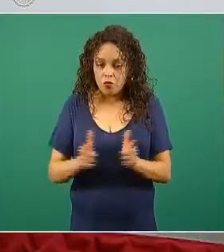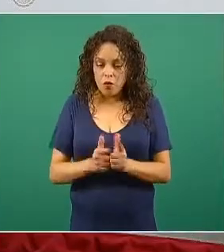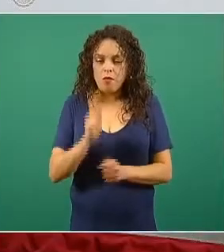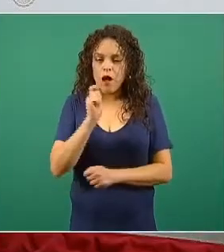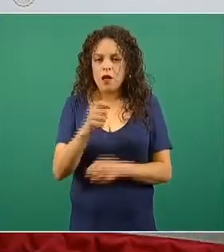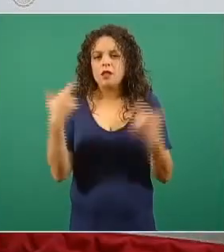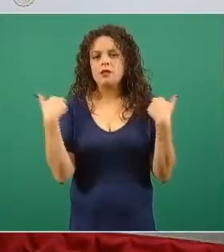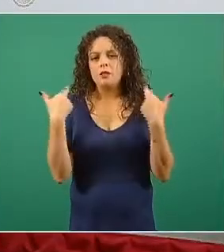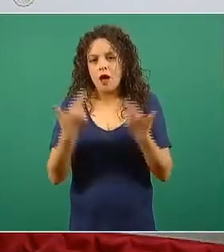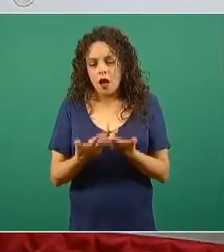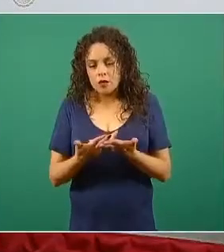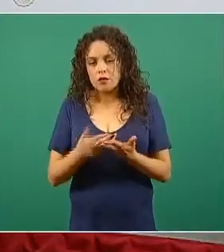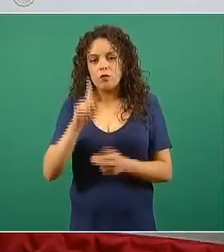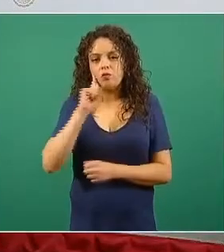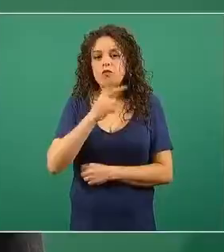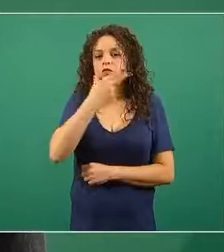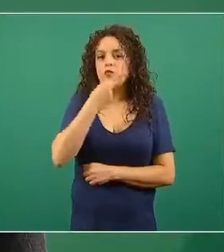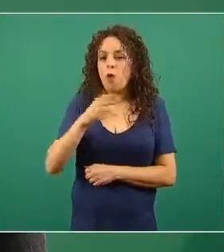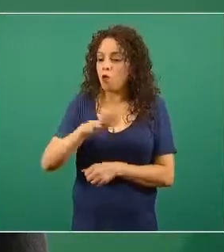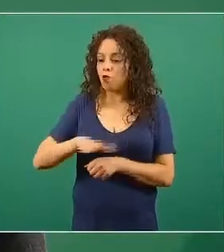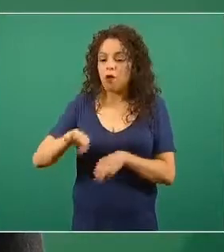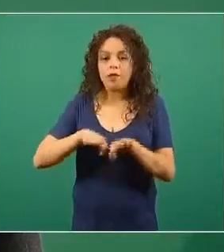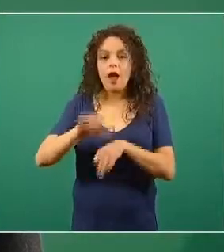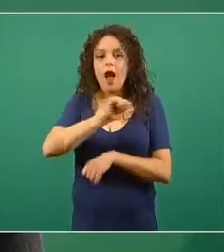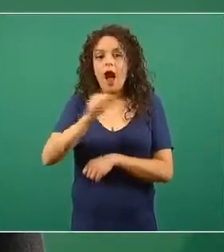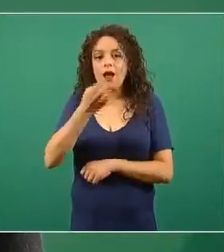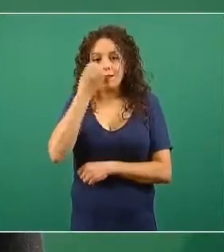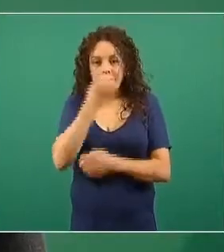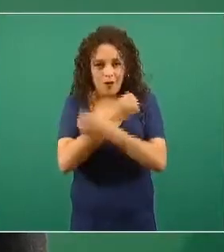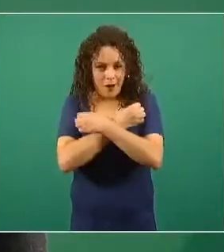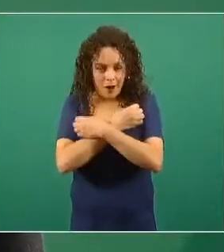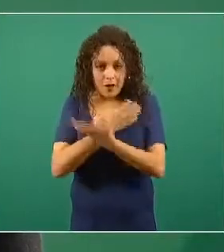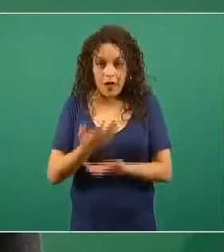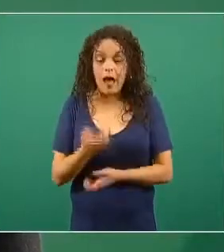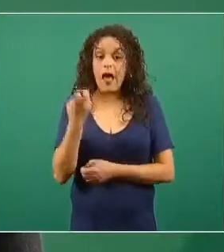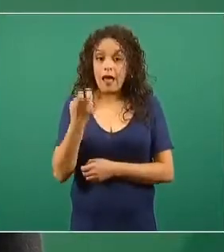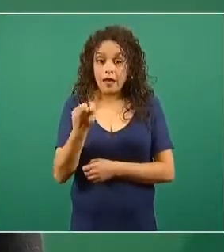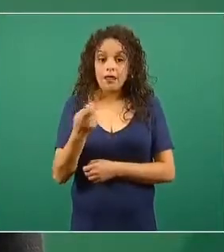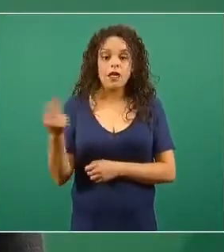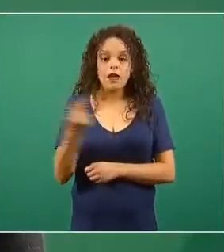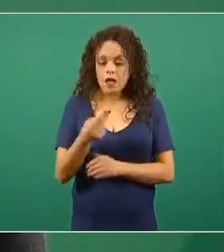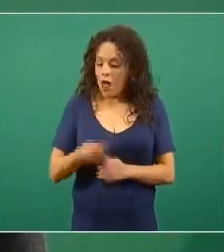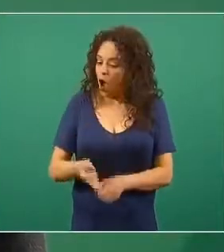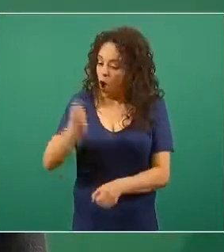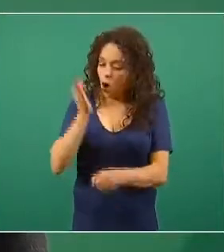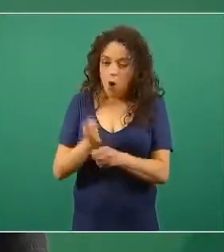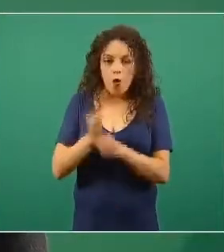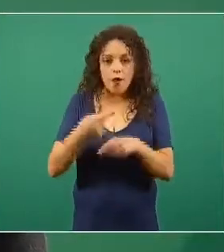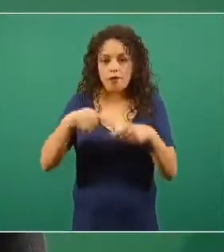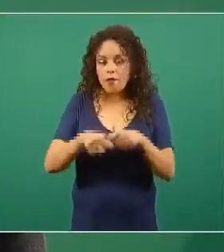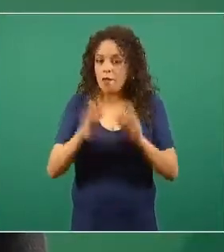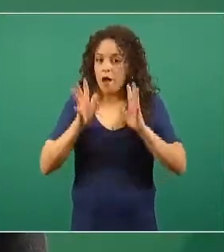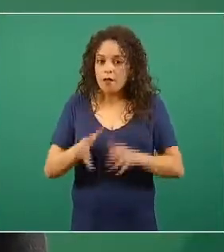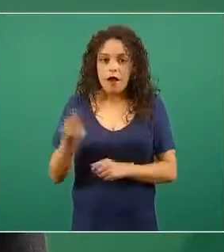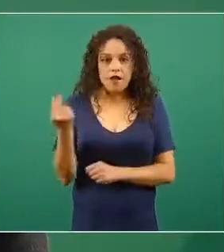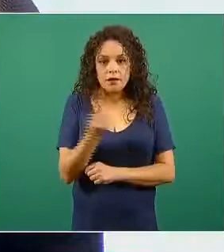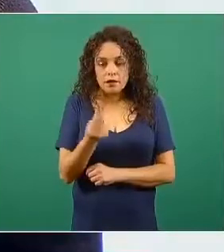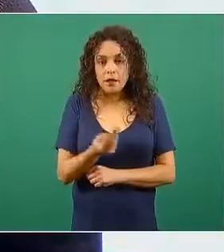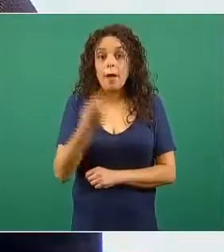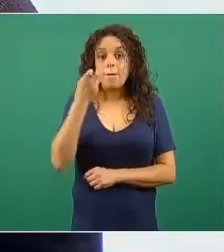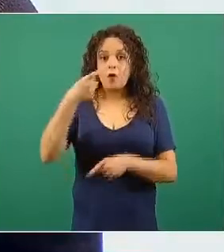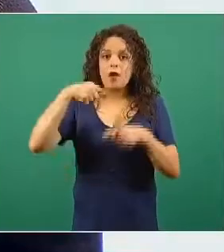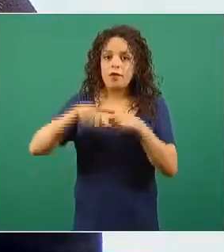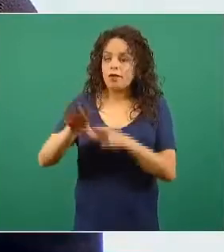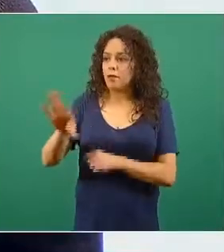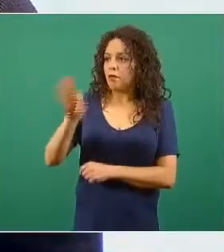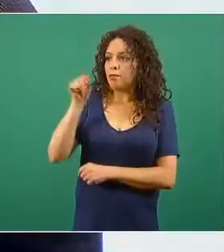maestros y personal de la educación que pudiera reactivar las clases, pues se tiene que dar desde ya, y se hace en Campeche por esa ventana